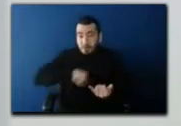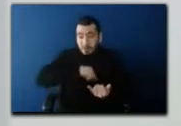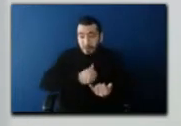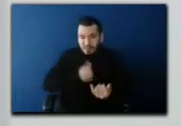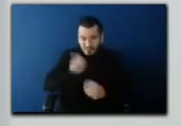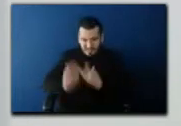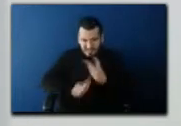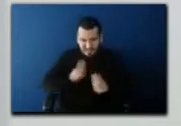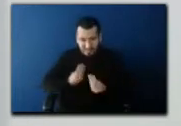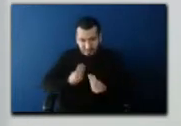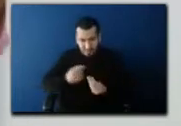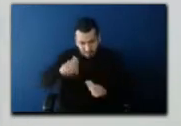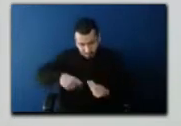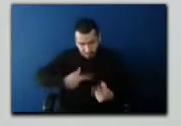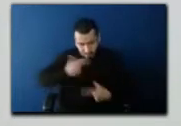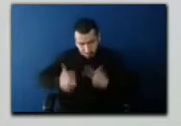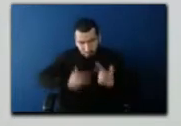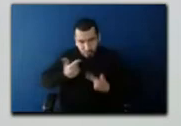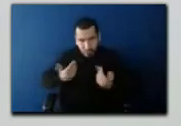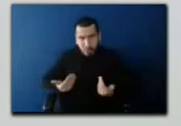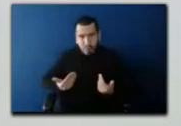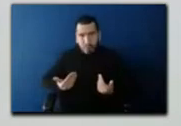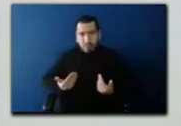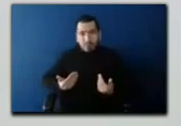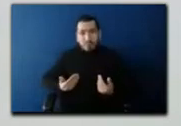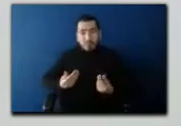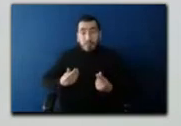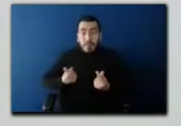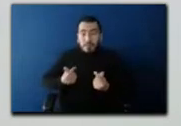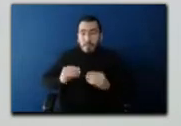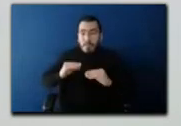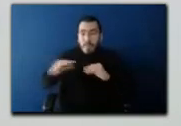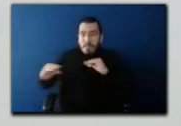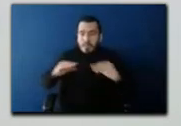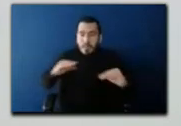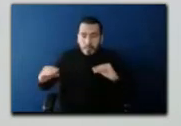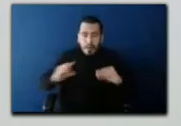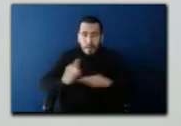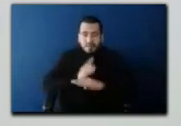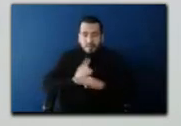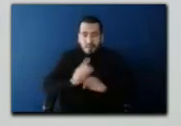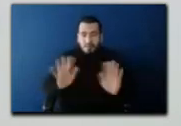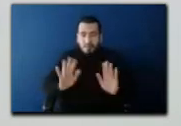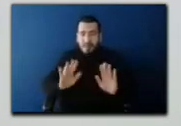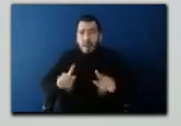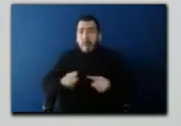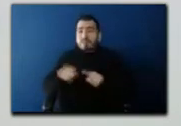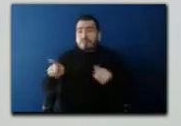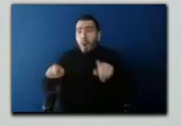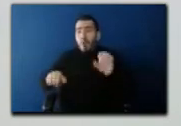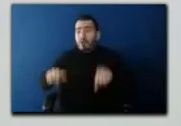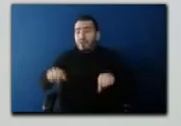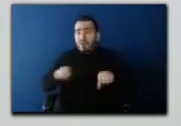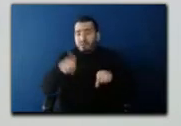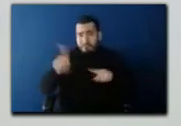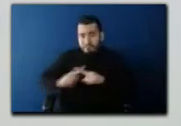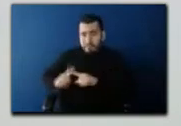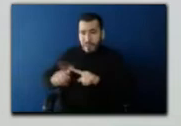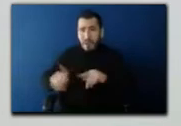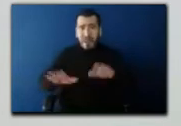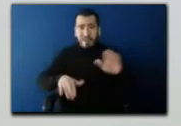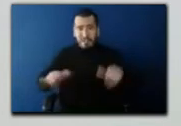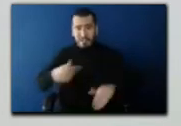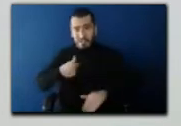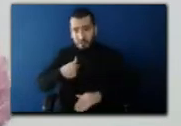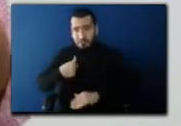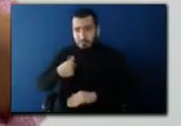que luchar contra el exceso de uso en efectivo, porque es que habiendo tantas posibilidades, a veces nos cuesta mucho trabajo. Yo recibo denuncias en